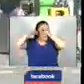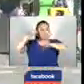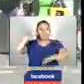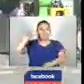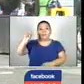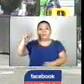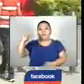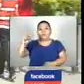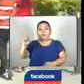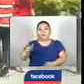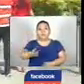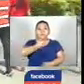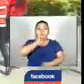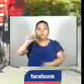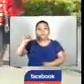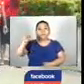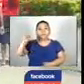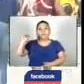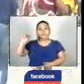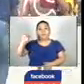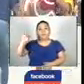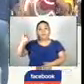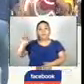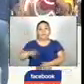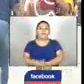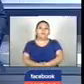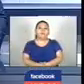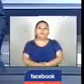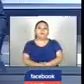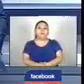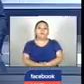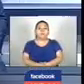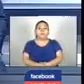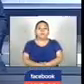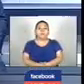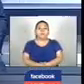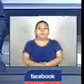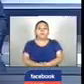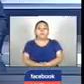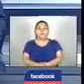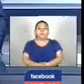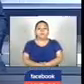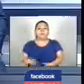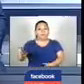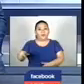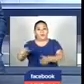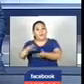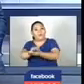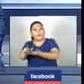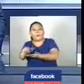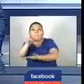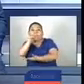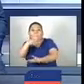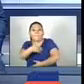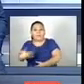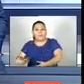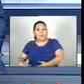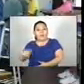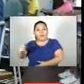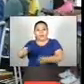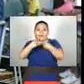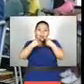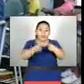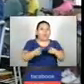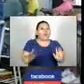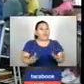Ángel Flores, Jennifer Flores, Noticiero Hechos. El presidente de la Asociación de Colegios Privados se pronunció ante el incremento